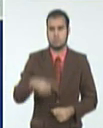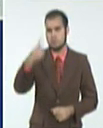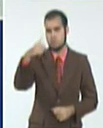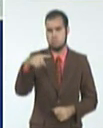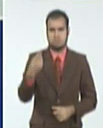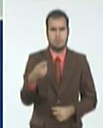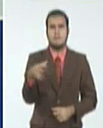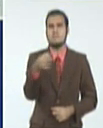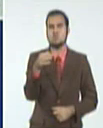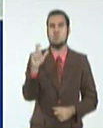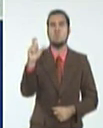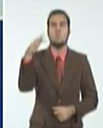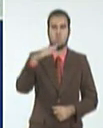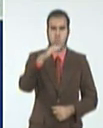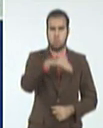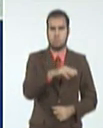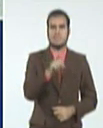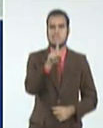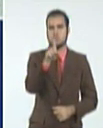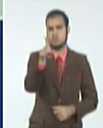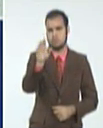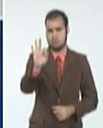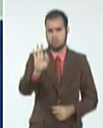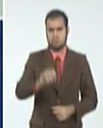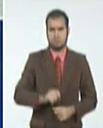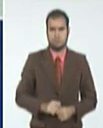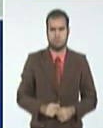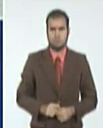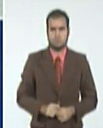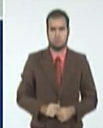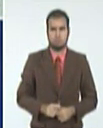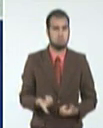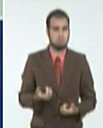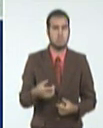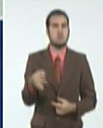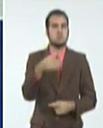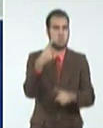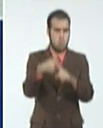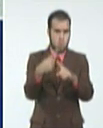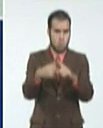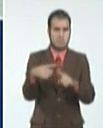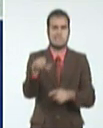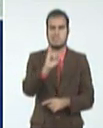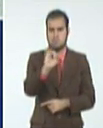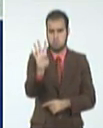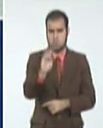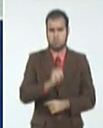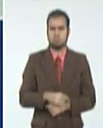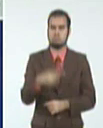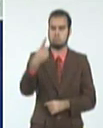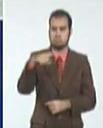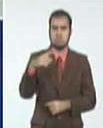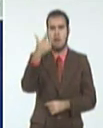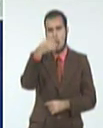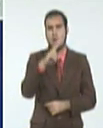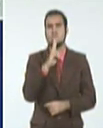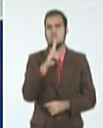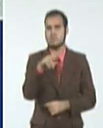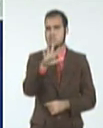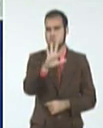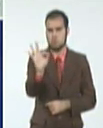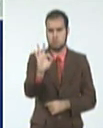con 118. Pero se diagnostican casos en Cruces 64, Aguada 58,